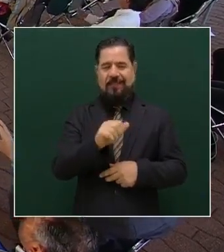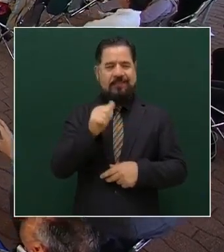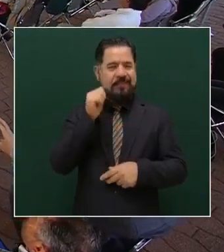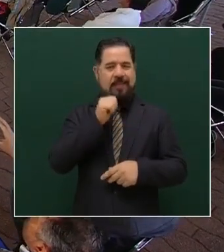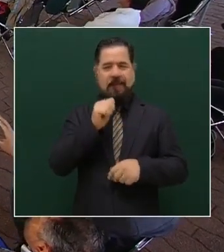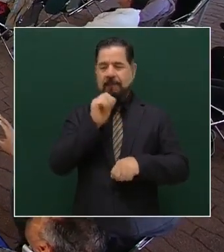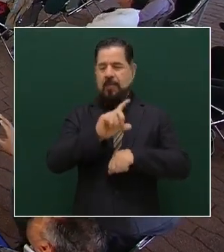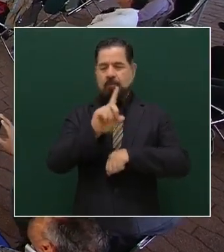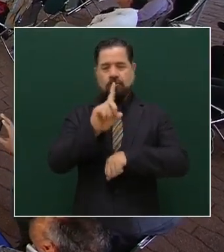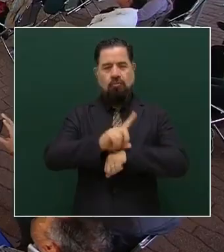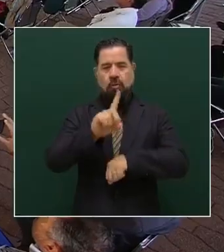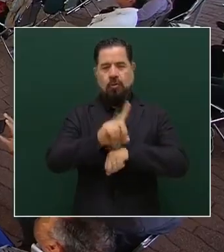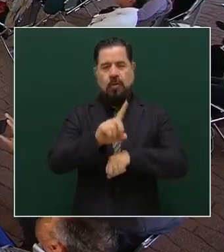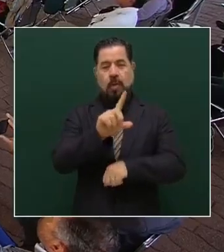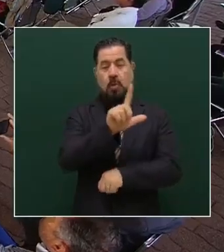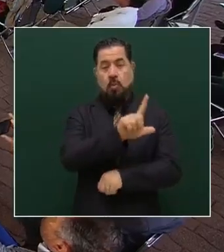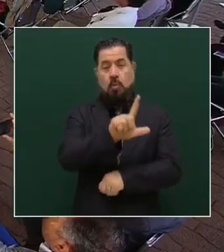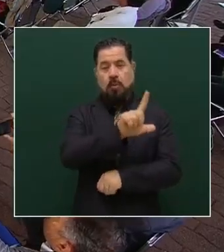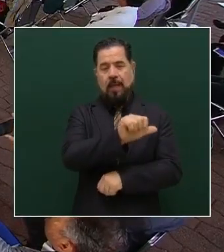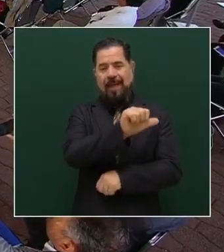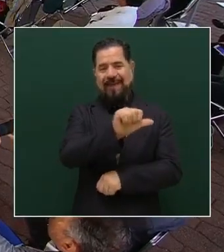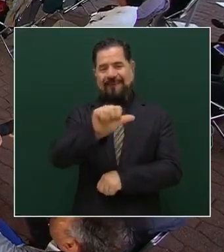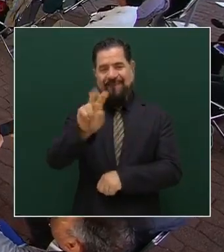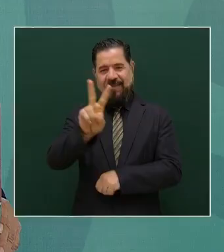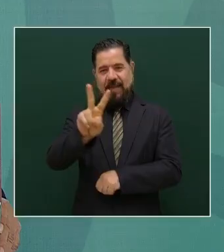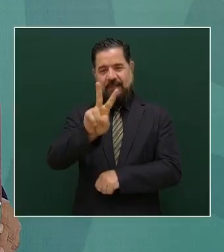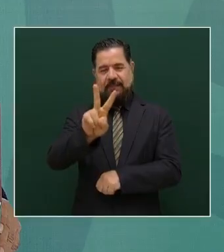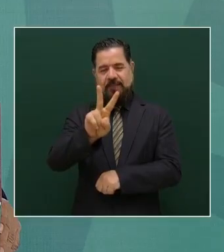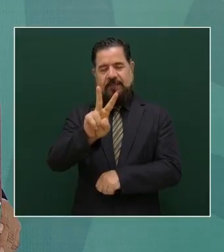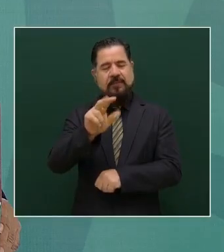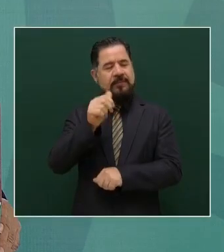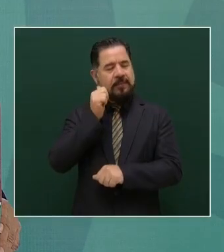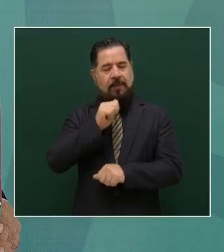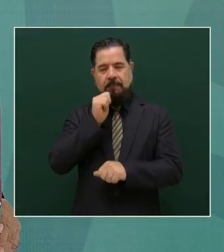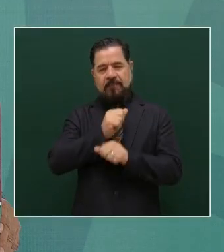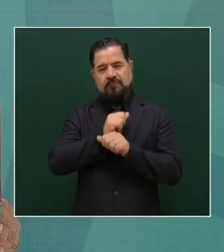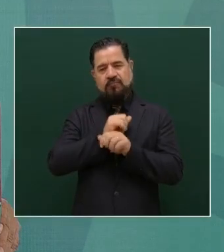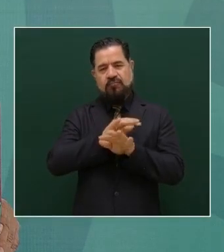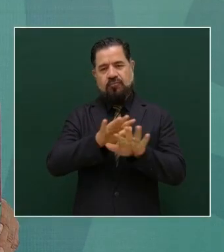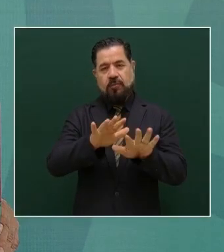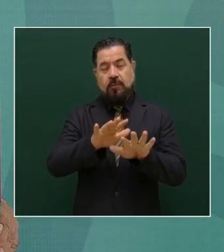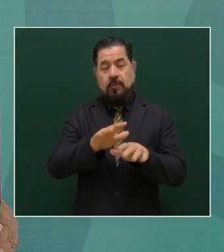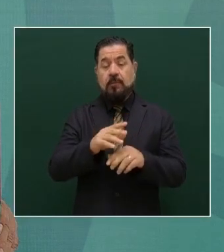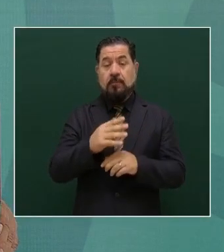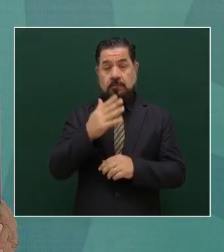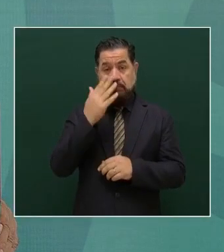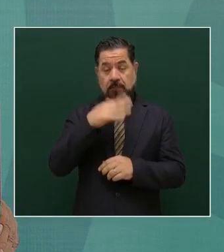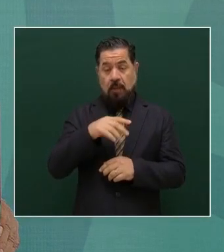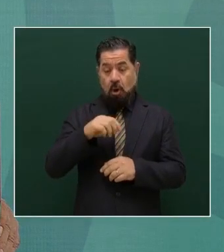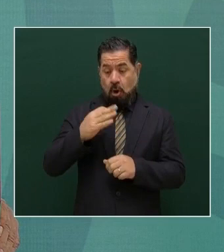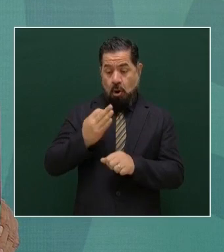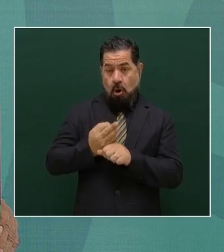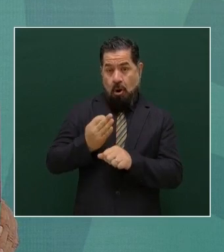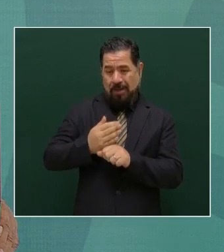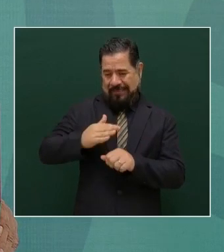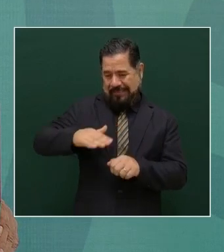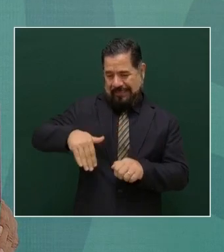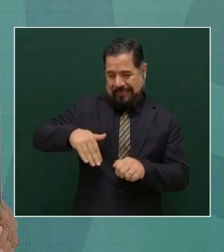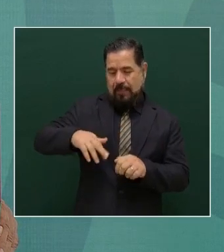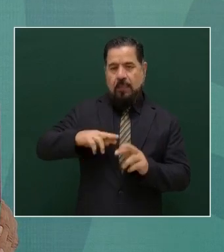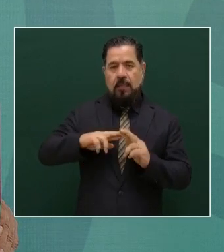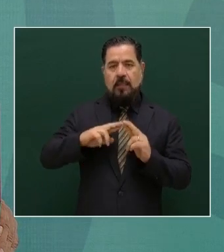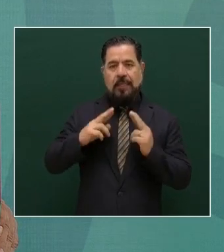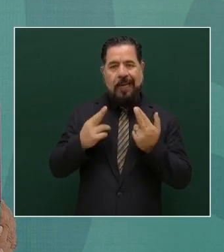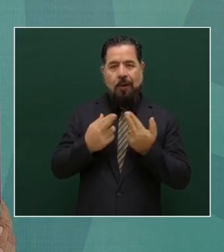todos los días, de lunes a viernes. Acabamos de concluir la reunión de